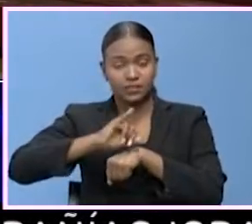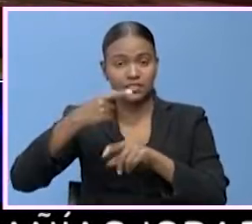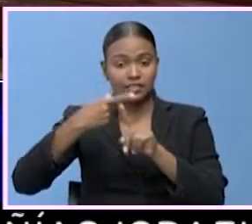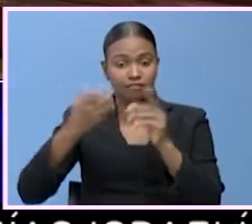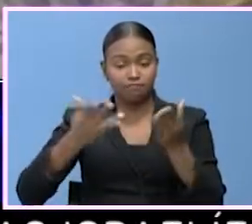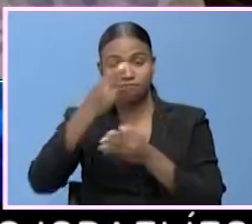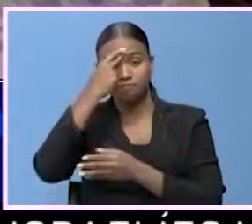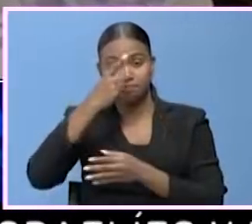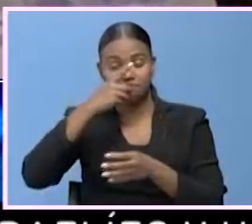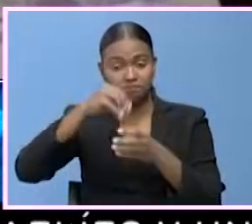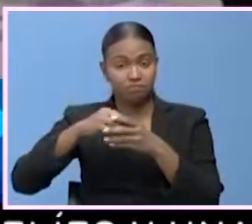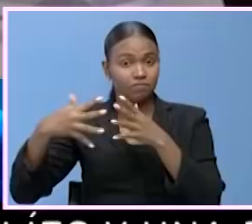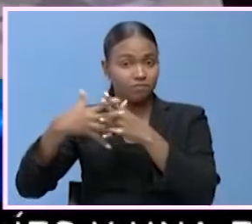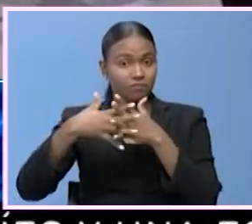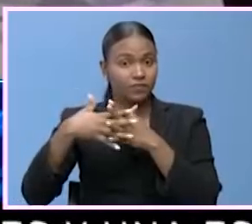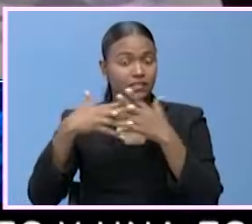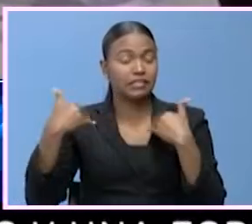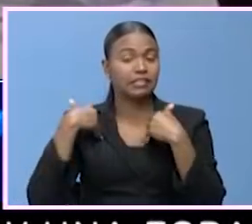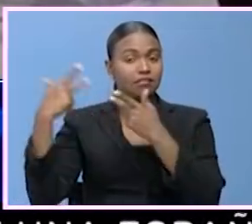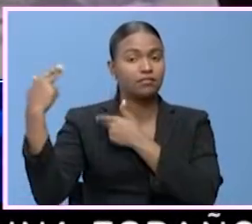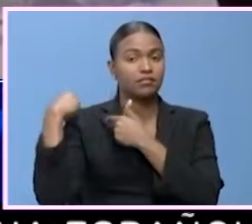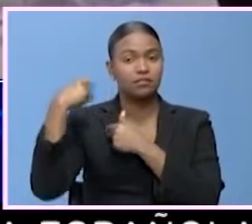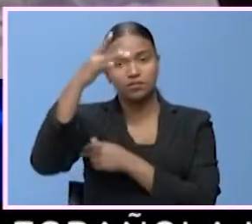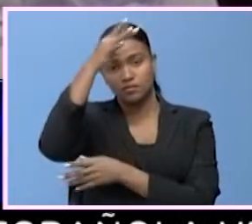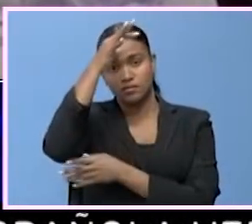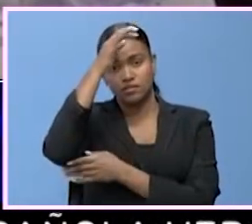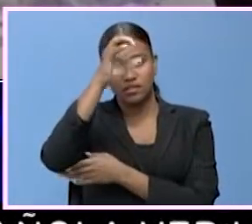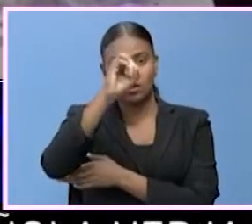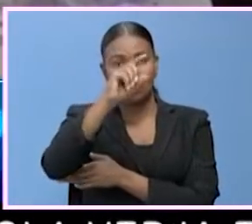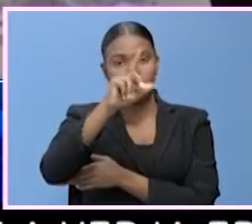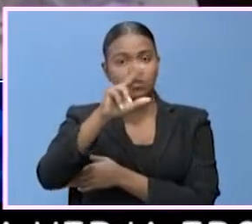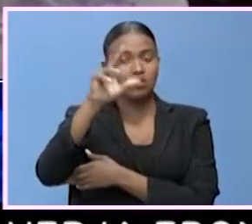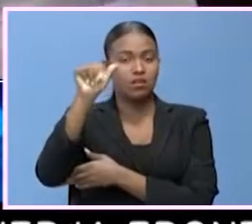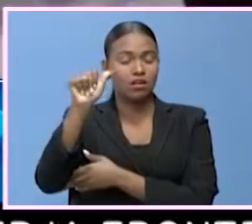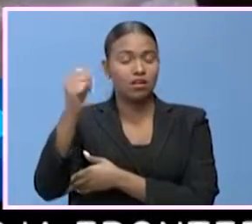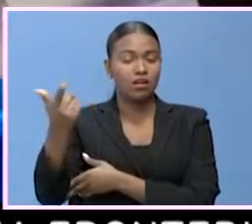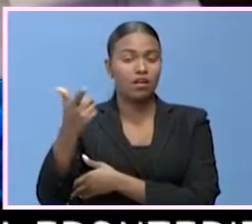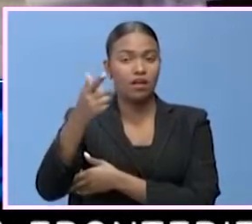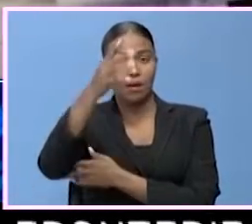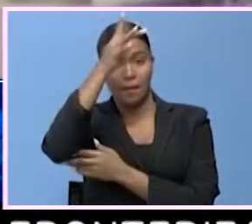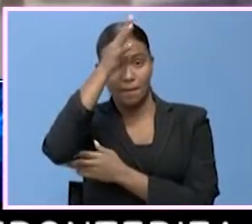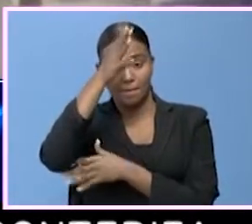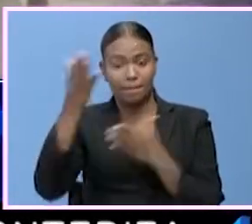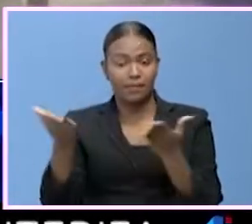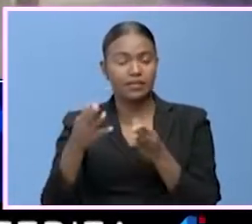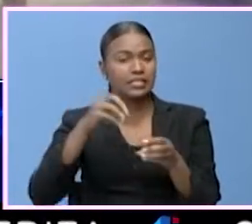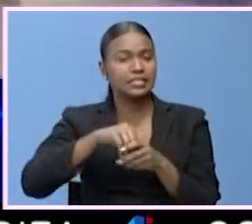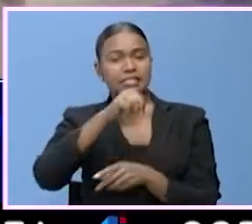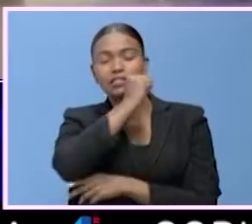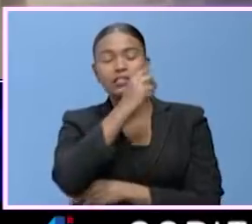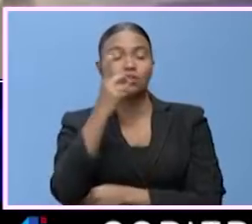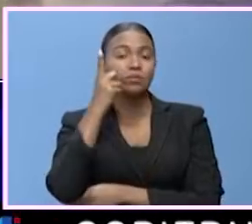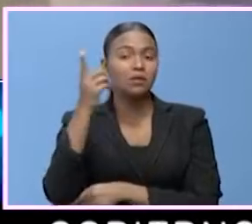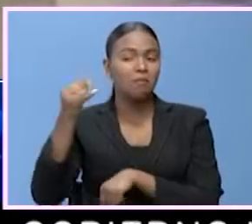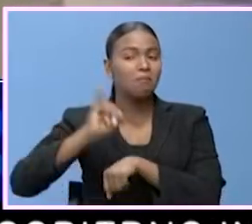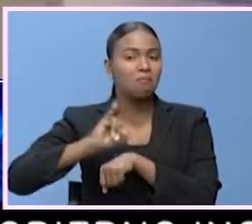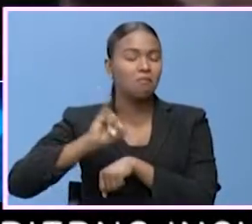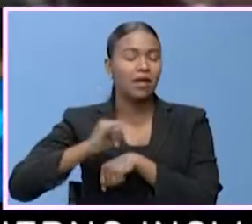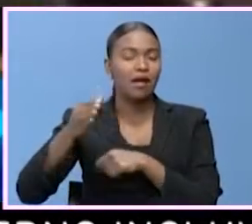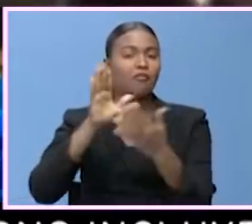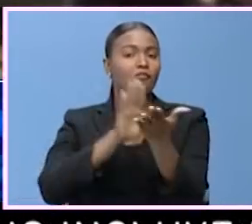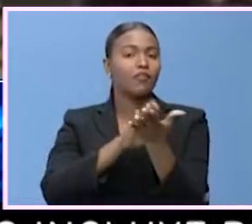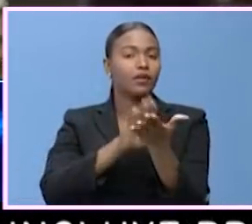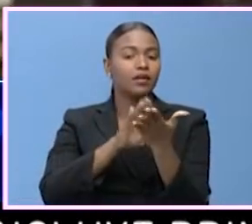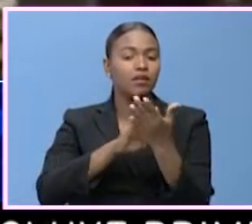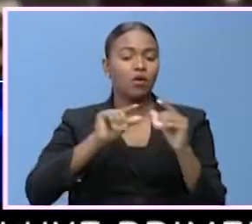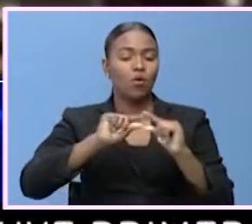de América, a cargo de Monseñor Francisco Osoria, obispo metropolitano de Santo Domingo, quien felicitó